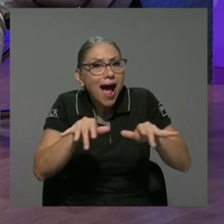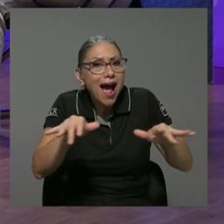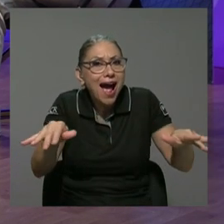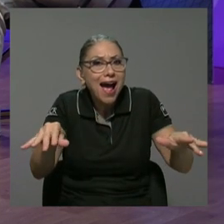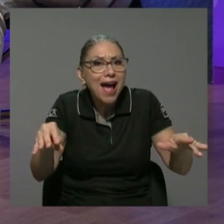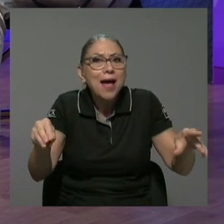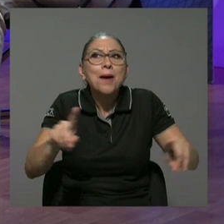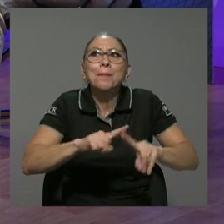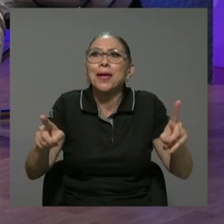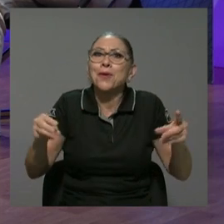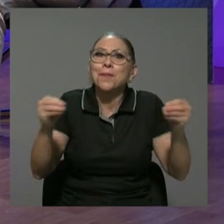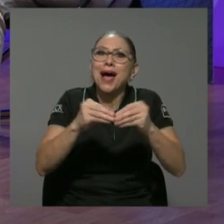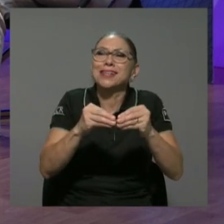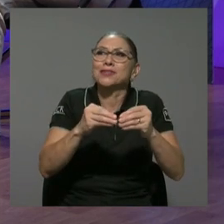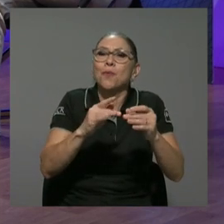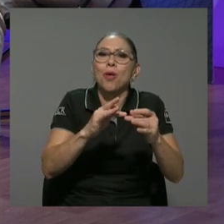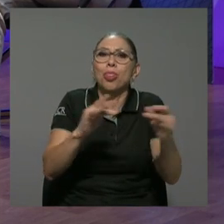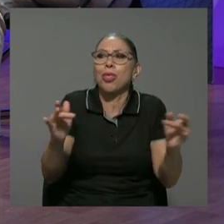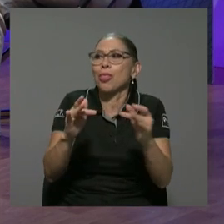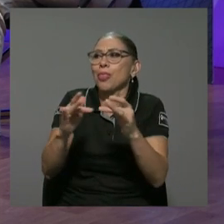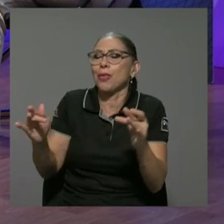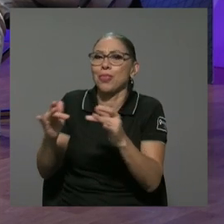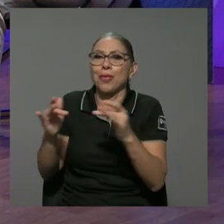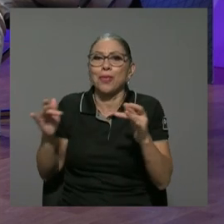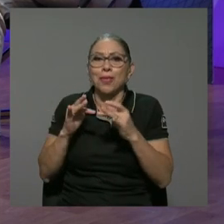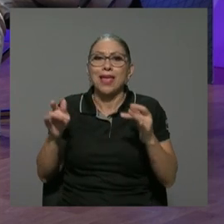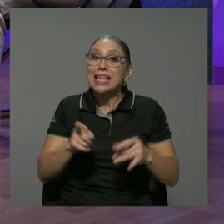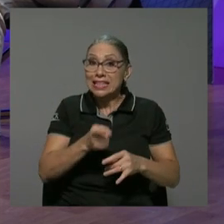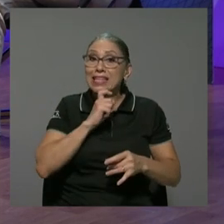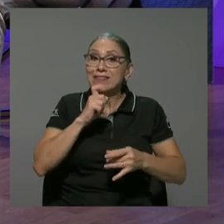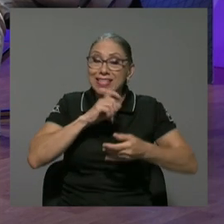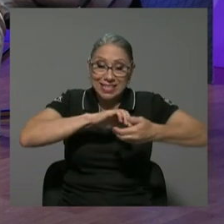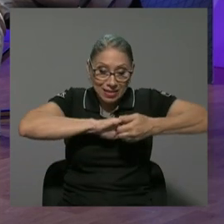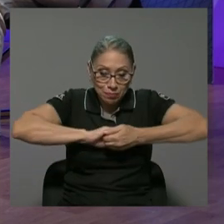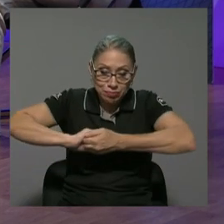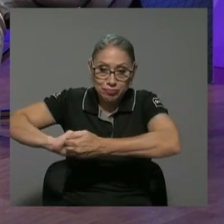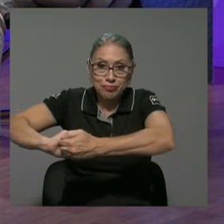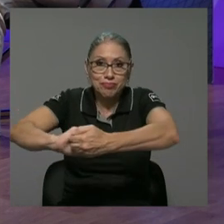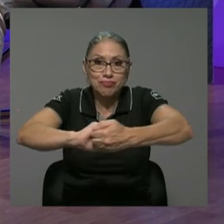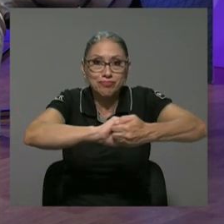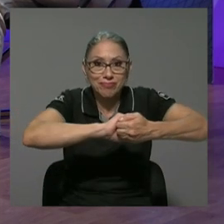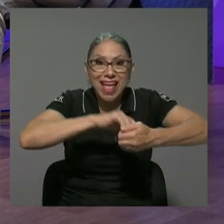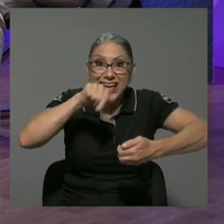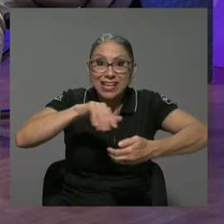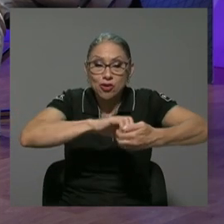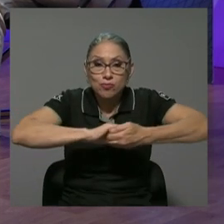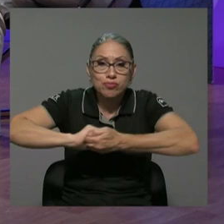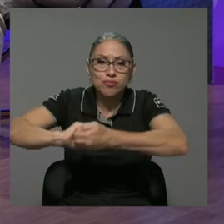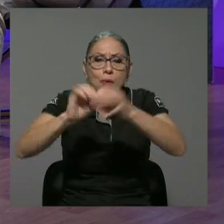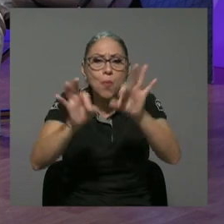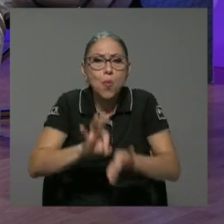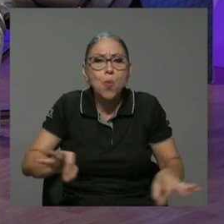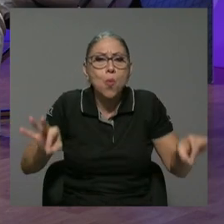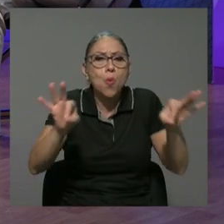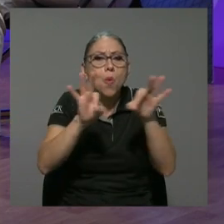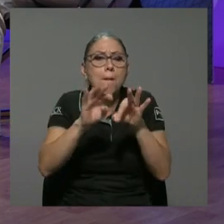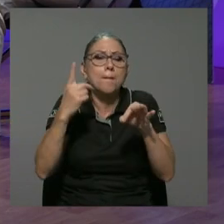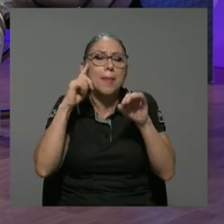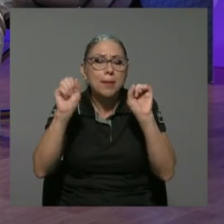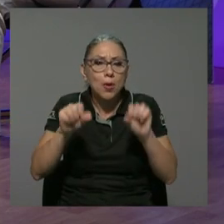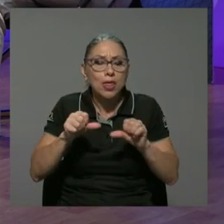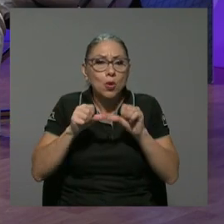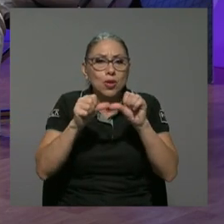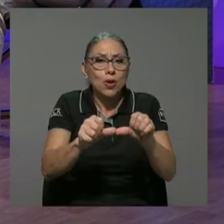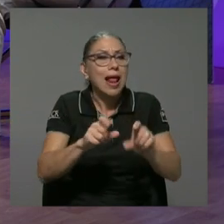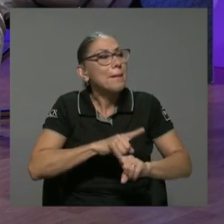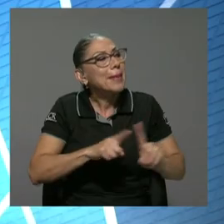Es más difícil crear esas redes de solidaridad que son esenciales para sostener movimientos sociales. Pero en términos de agenda